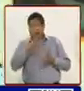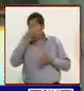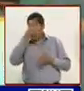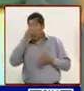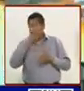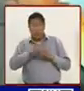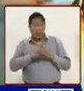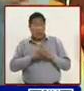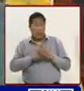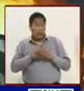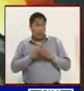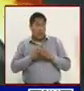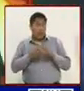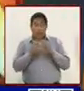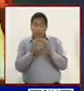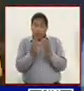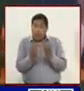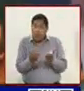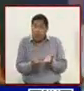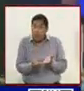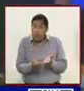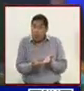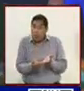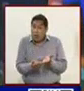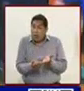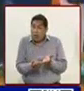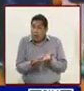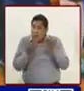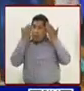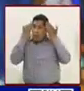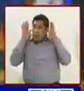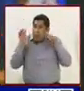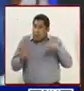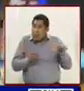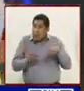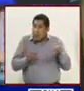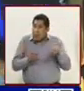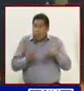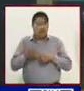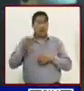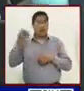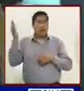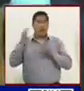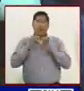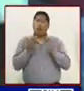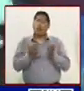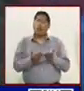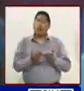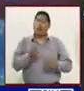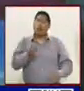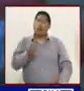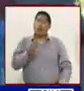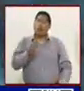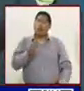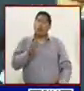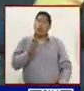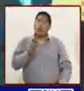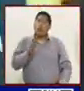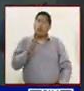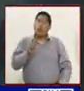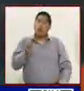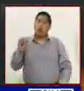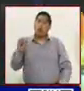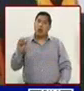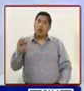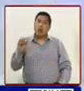días del inicio de las clases escolares no sepan qué van a hacer, porque no sabemos si este colegio Loreto va a seguir funcionando o no. Y